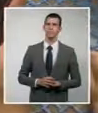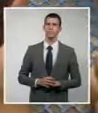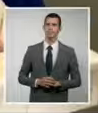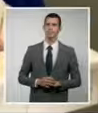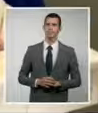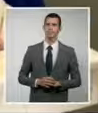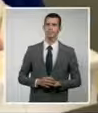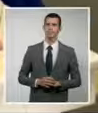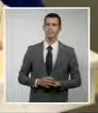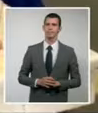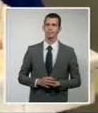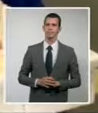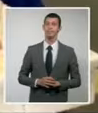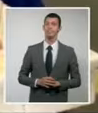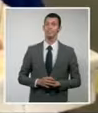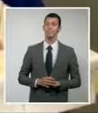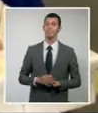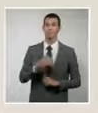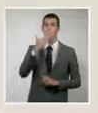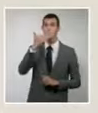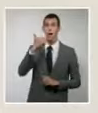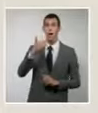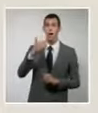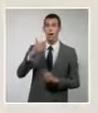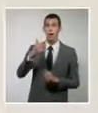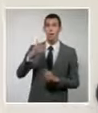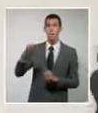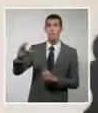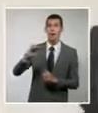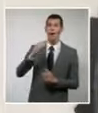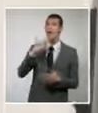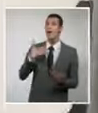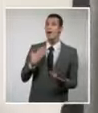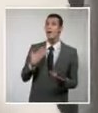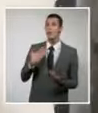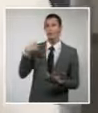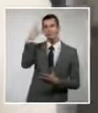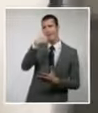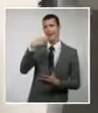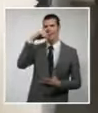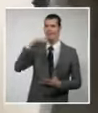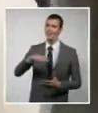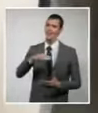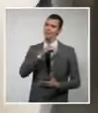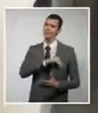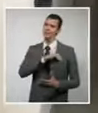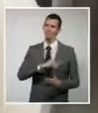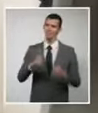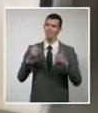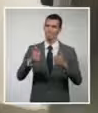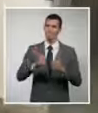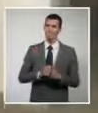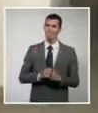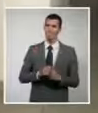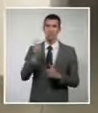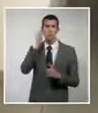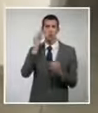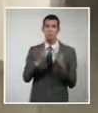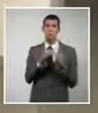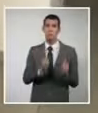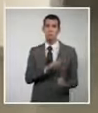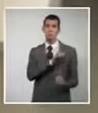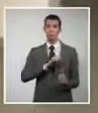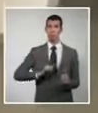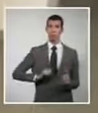Y esos rostros son la mejor retribución al desvelo de la maestra Niurka, una cubana del cerro que no ha hecho del aislamiento un tiempo para descansar de